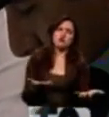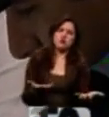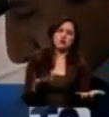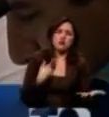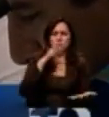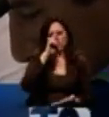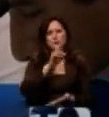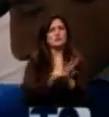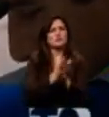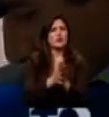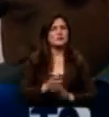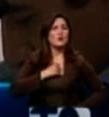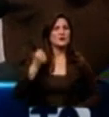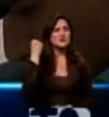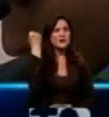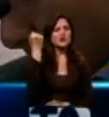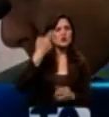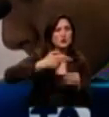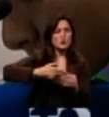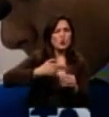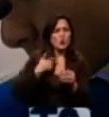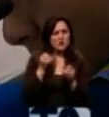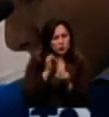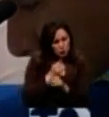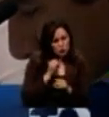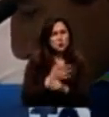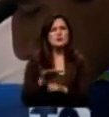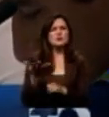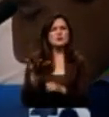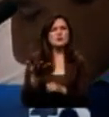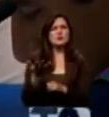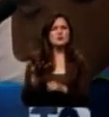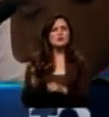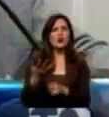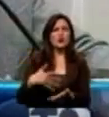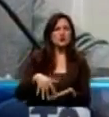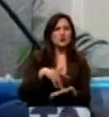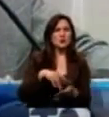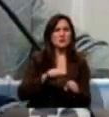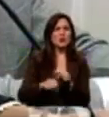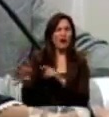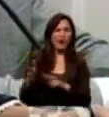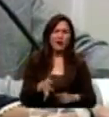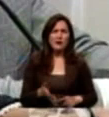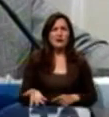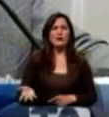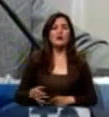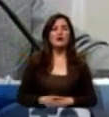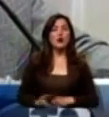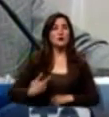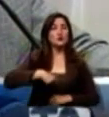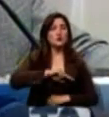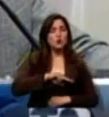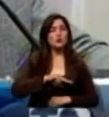participación y así mismo la institucionalidad del Estado han sido cuestionadas, menoscabadas. Nosotros hemos llegado aquí por